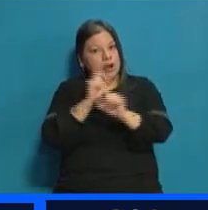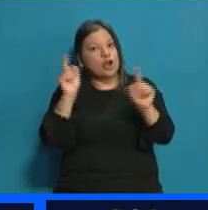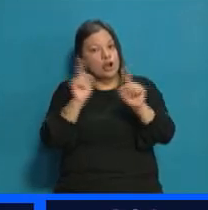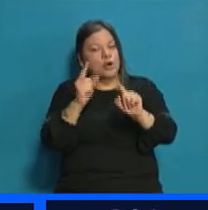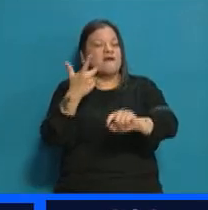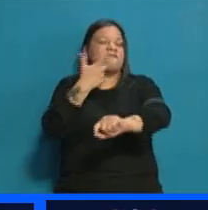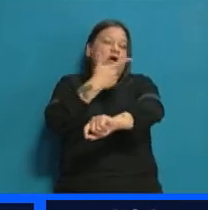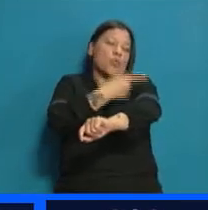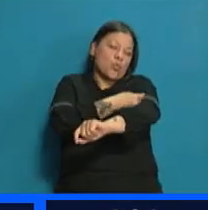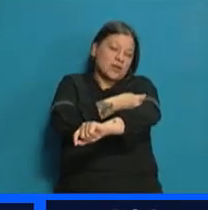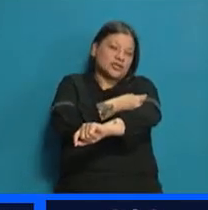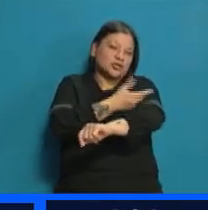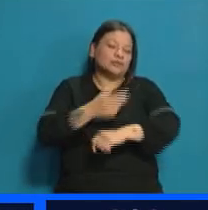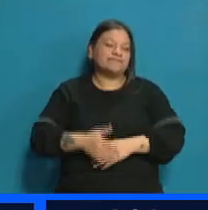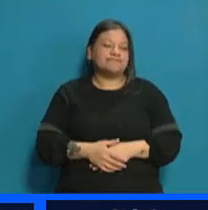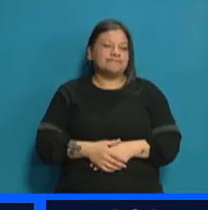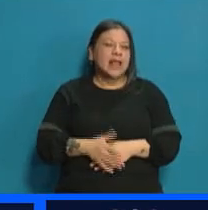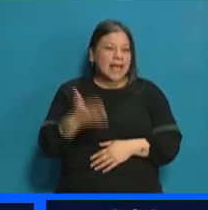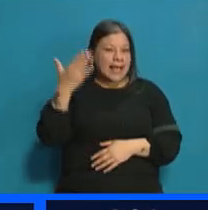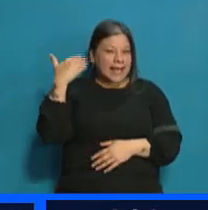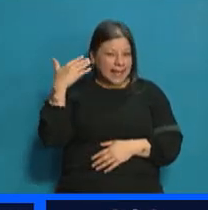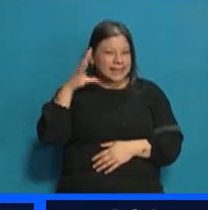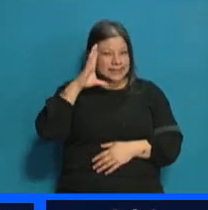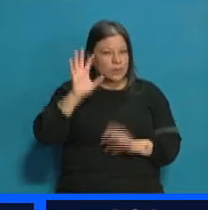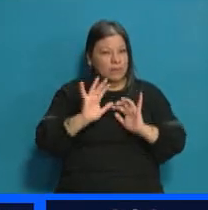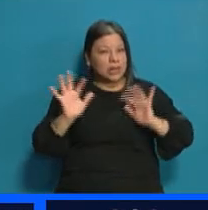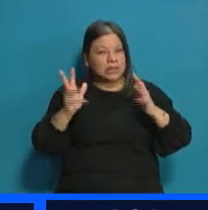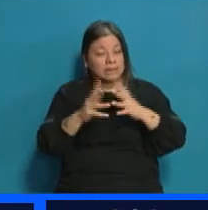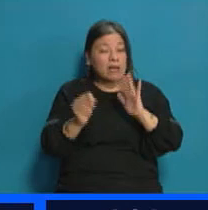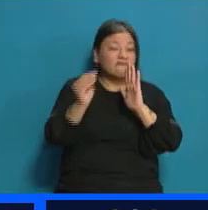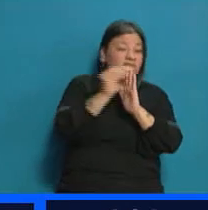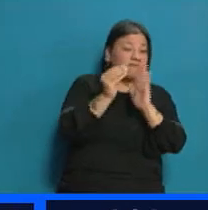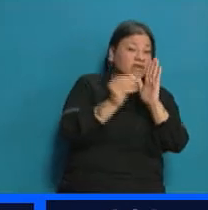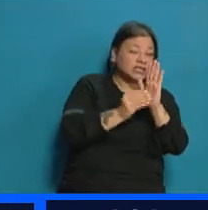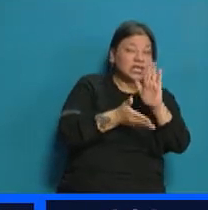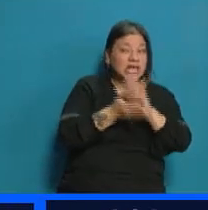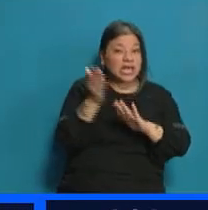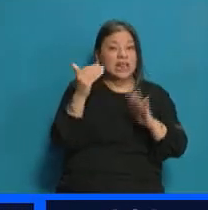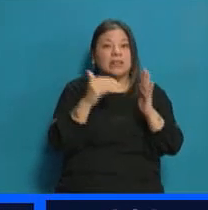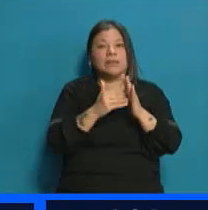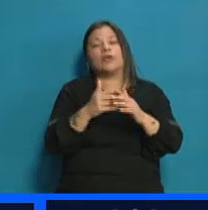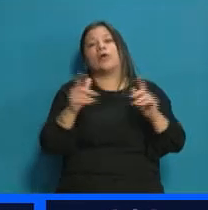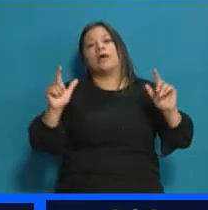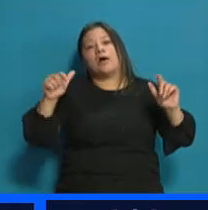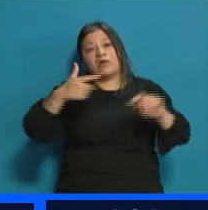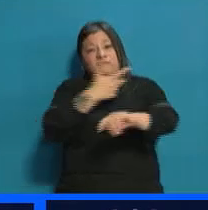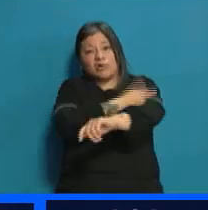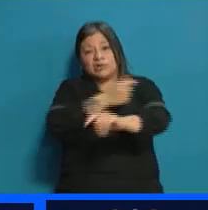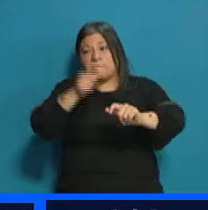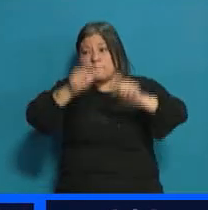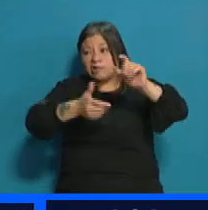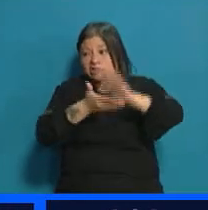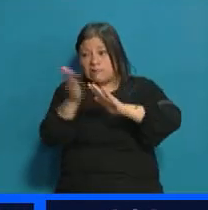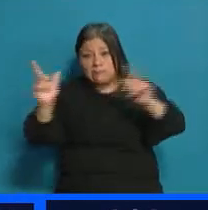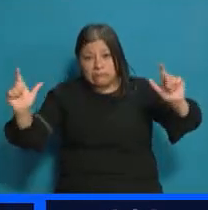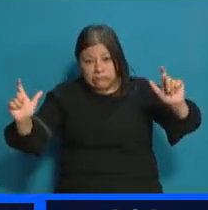después de la época más álgida de la pandemia, disminuyó, obviamente. Y siempre cuando